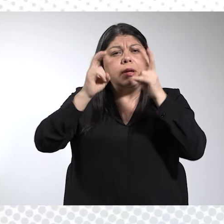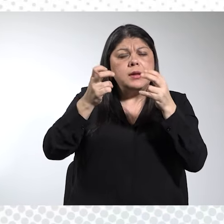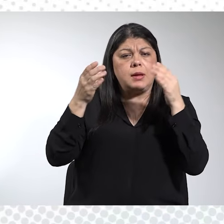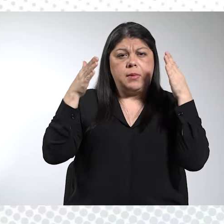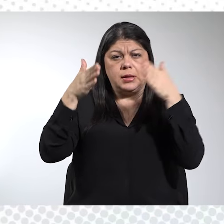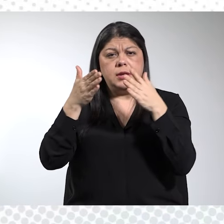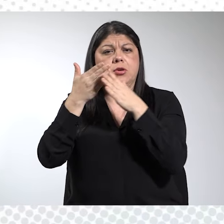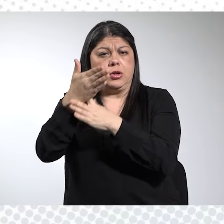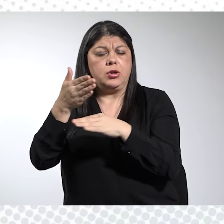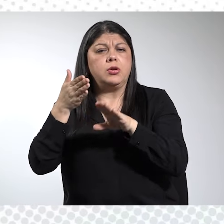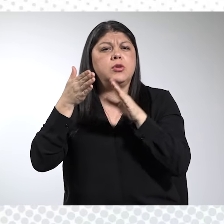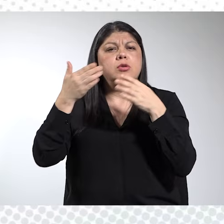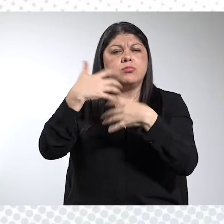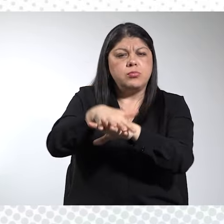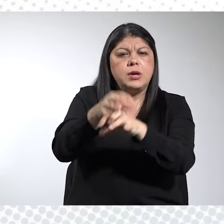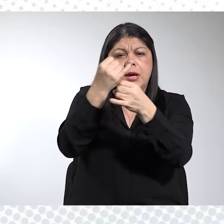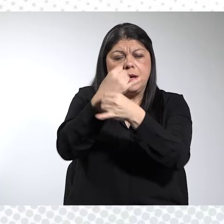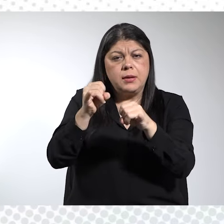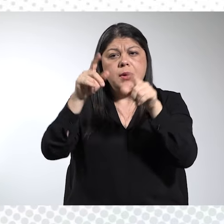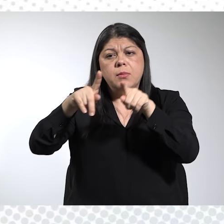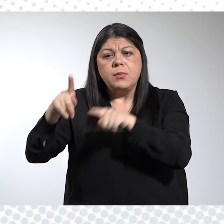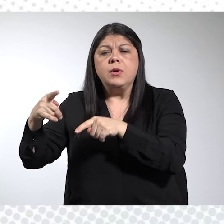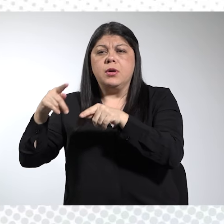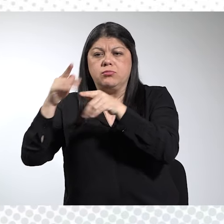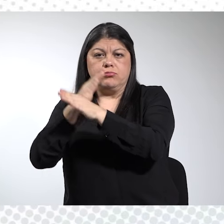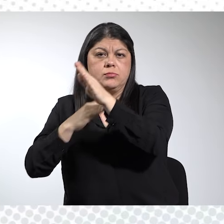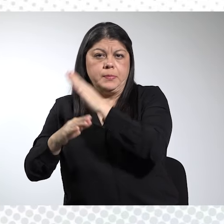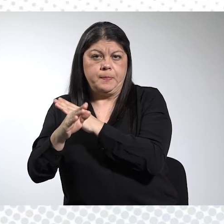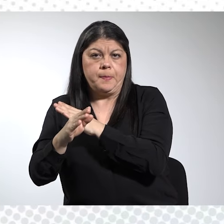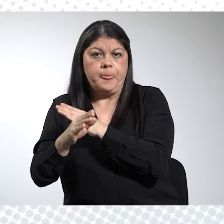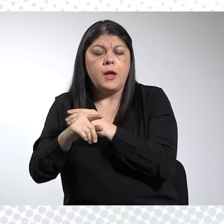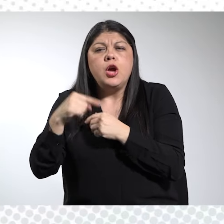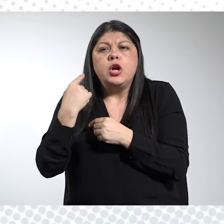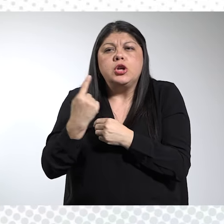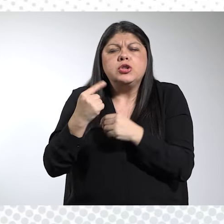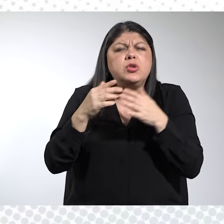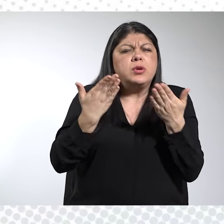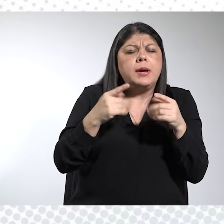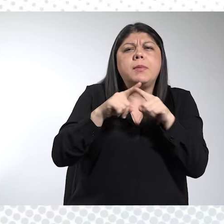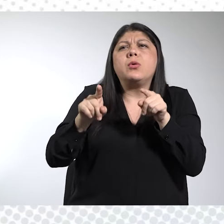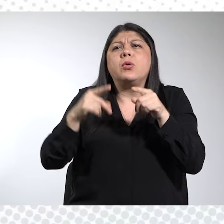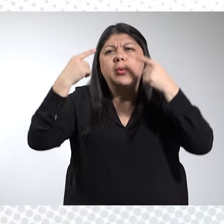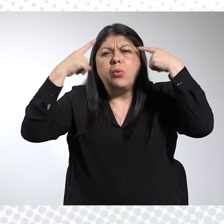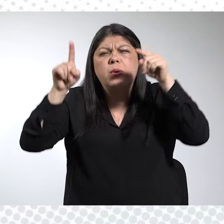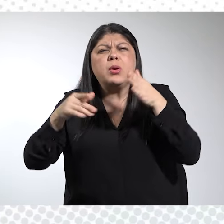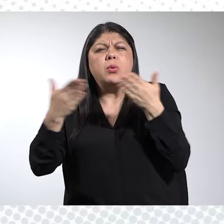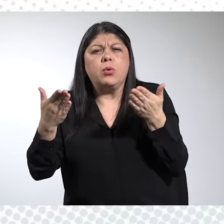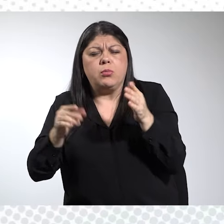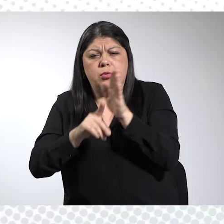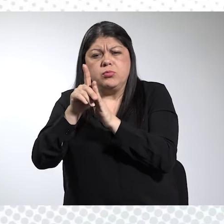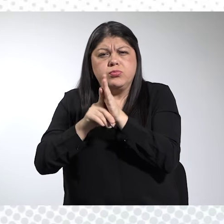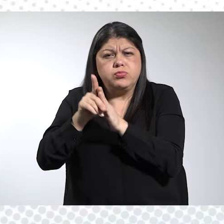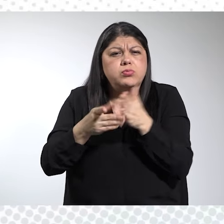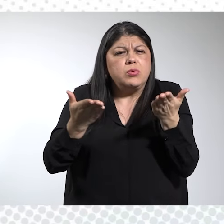materia de atención, inclusión, accesibilidad, autonomía de la población con discapacidad. No solo qué, sino cómo podrán